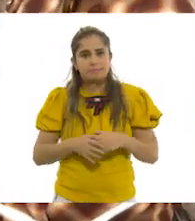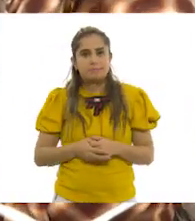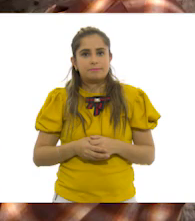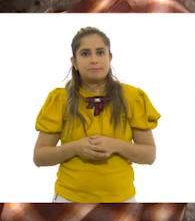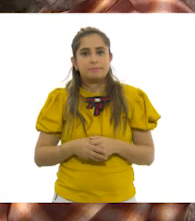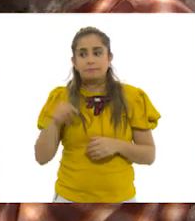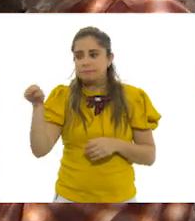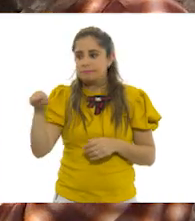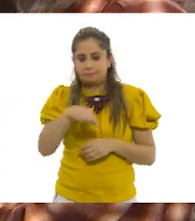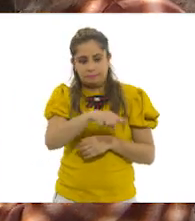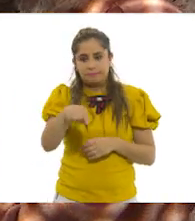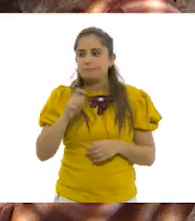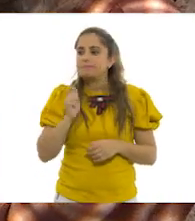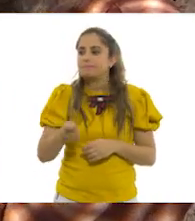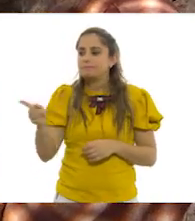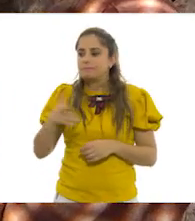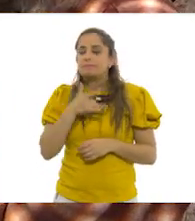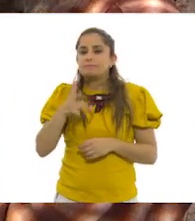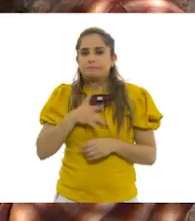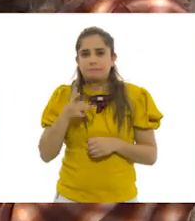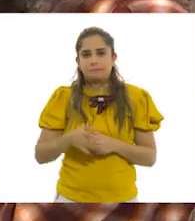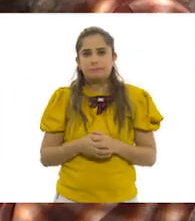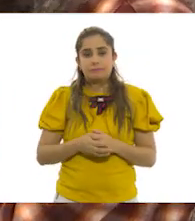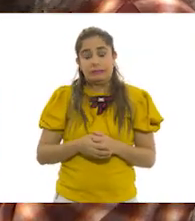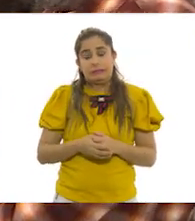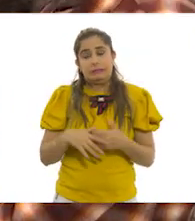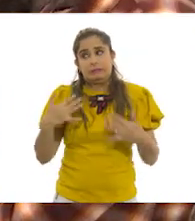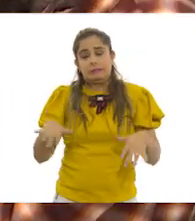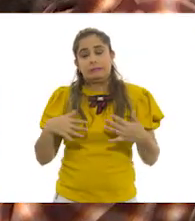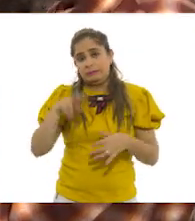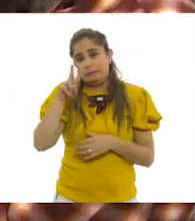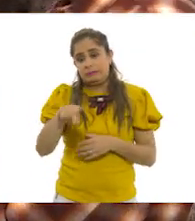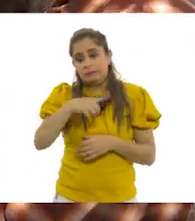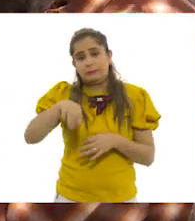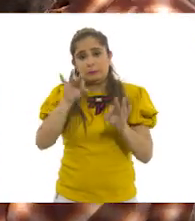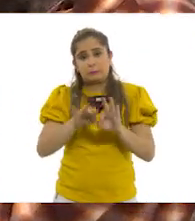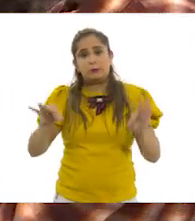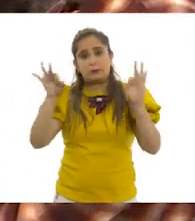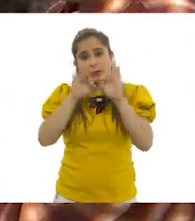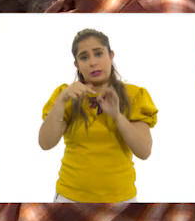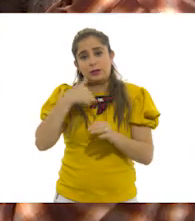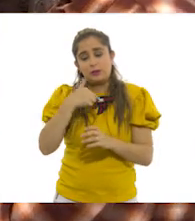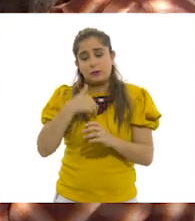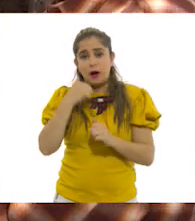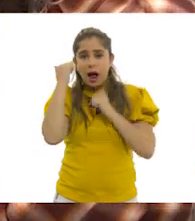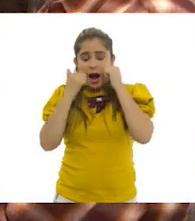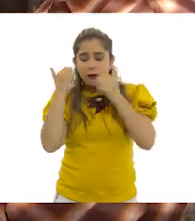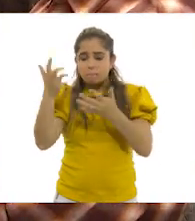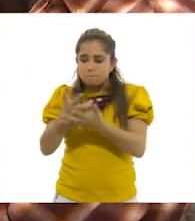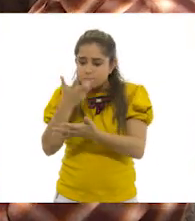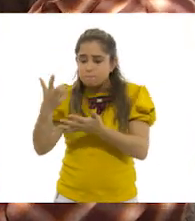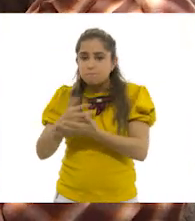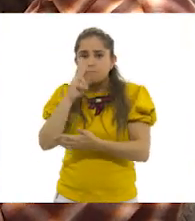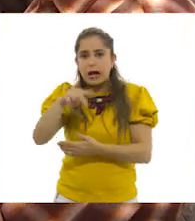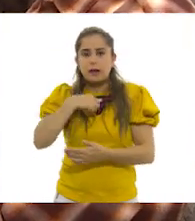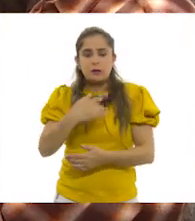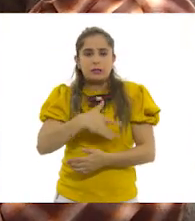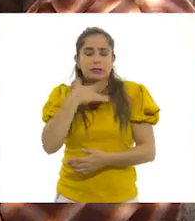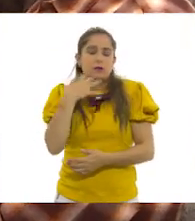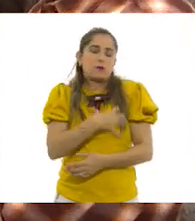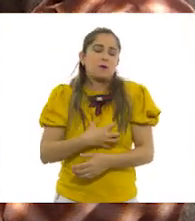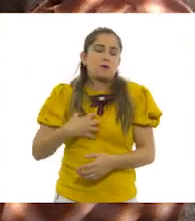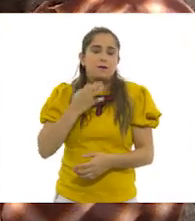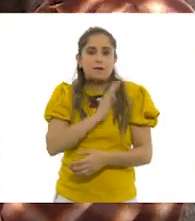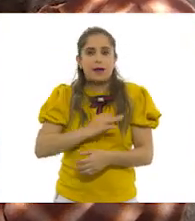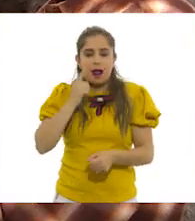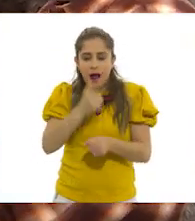es esto, Raúl? Esto creo que es muy importante dentro de mi carrera como arqueólogo, es una gran satisfacción y sobre todo que